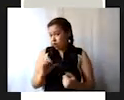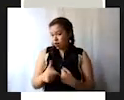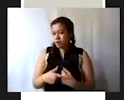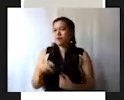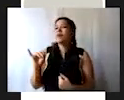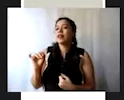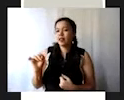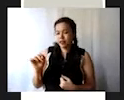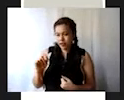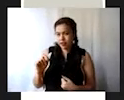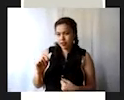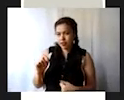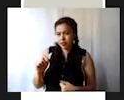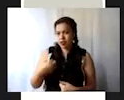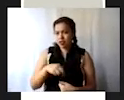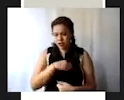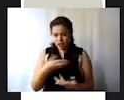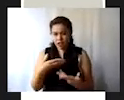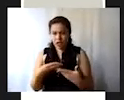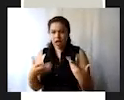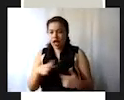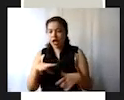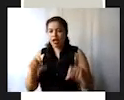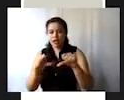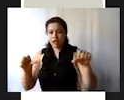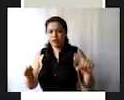Sí, precisamente tenemos toda un área de